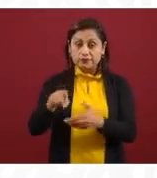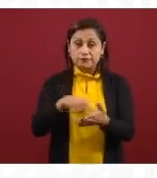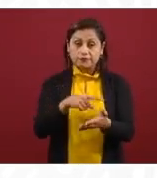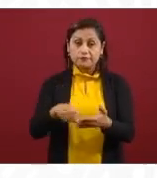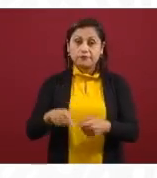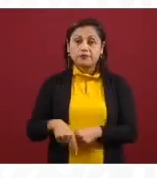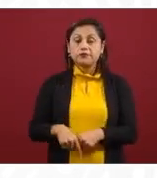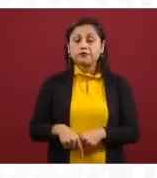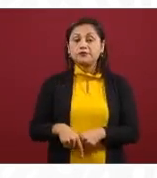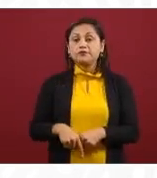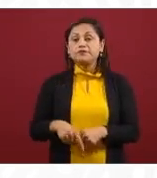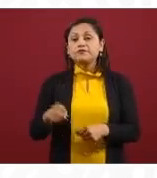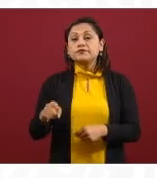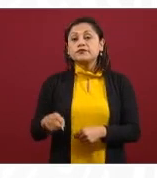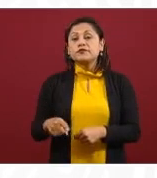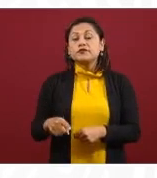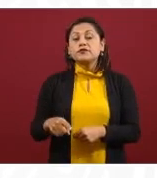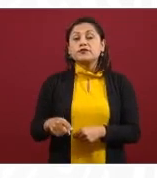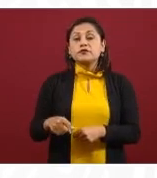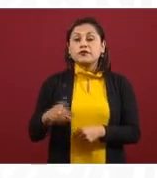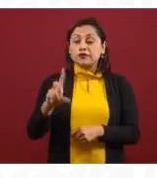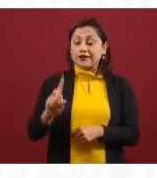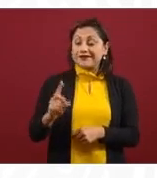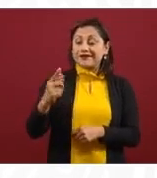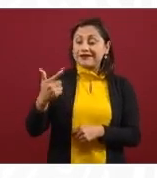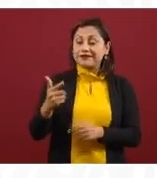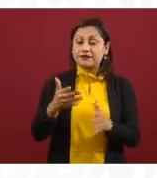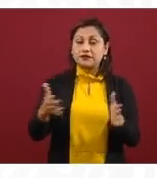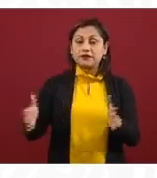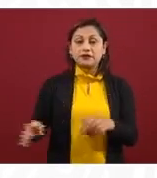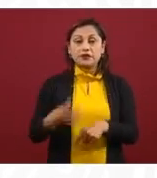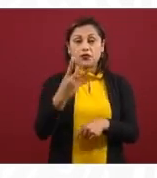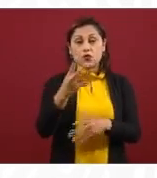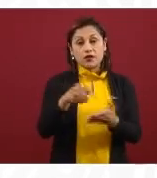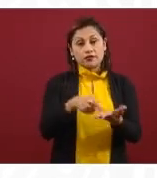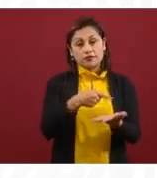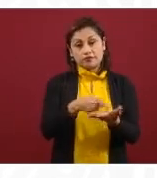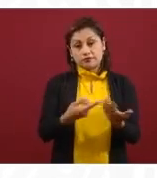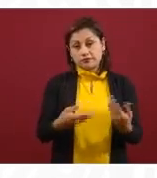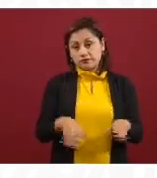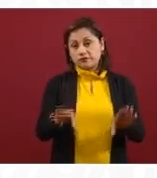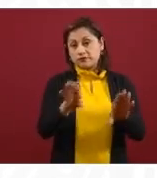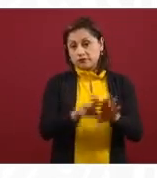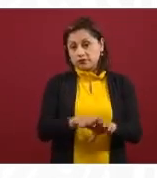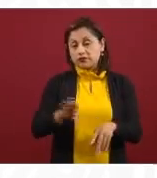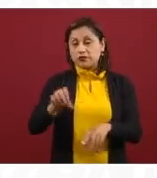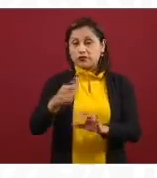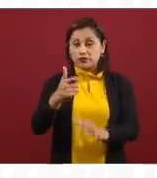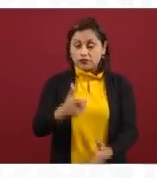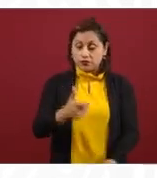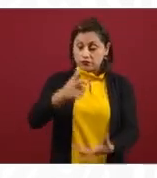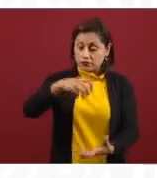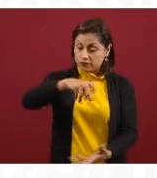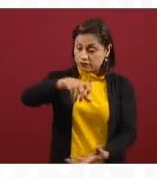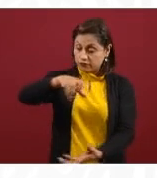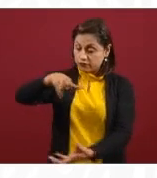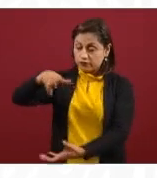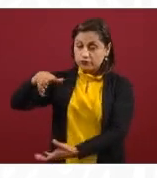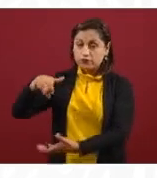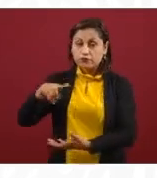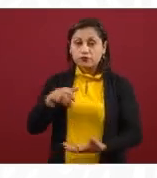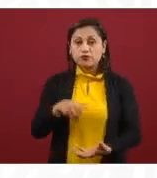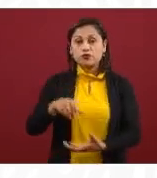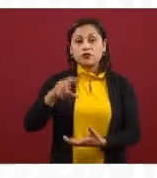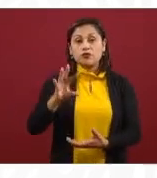autotanques de 37 inmovilizados y 46 cilindros de 42 lotes,